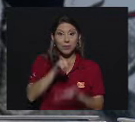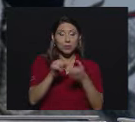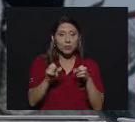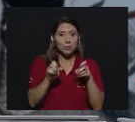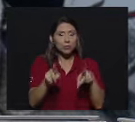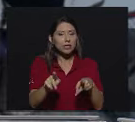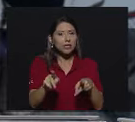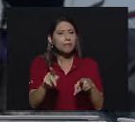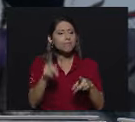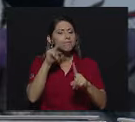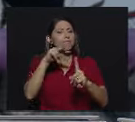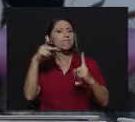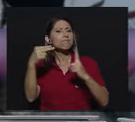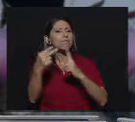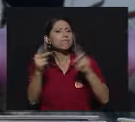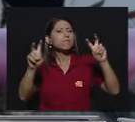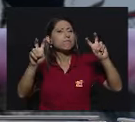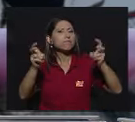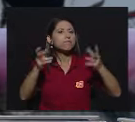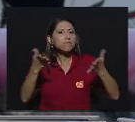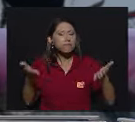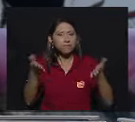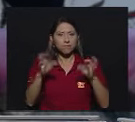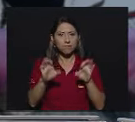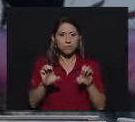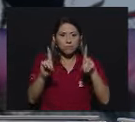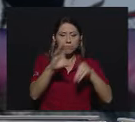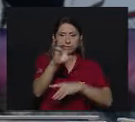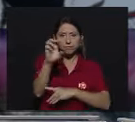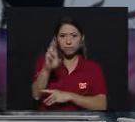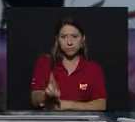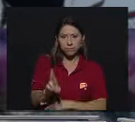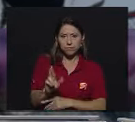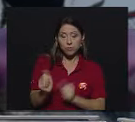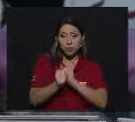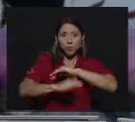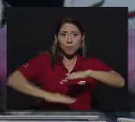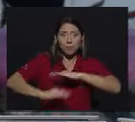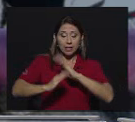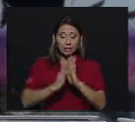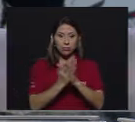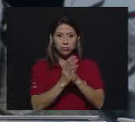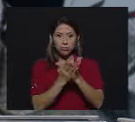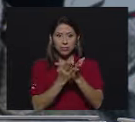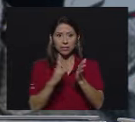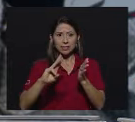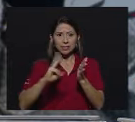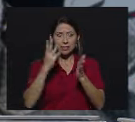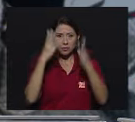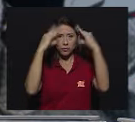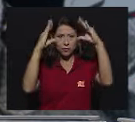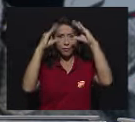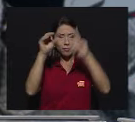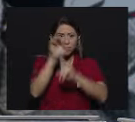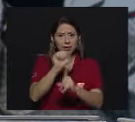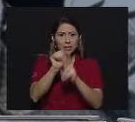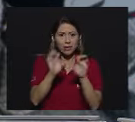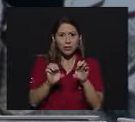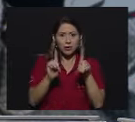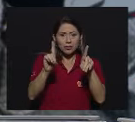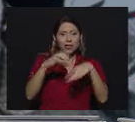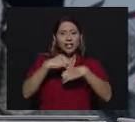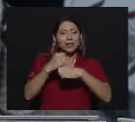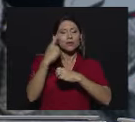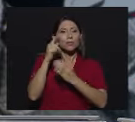esta oportunidad le vamos a dar una mirada al tema de la educación en Costa Rica, con base en el sexto informe del Estado de la